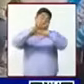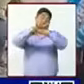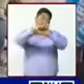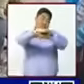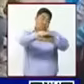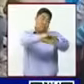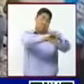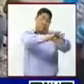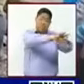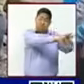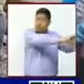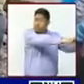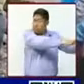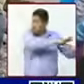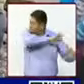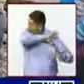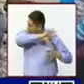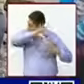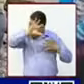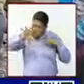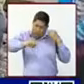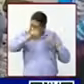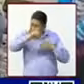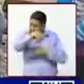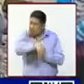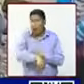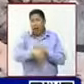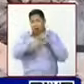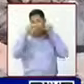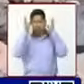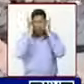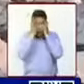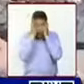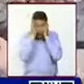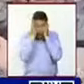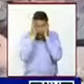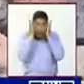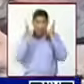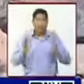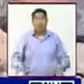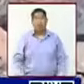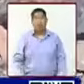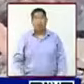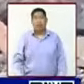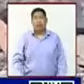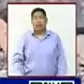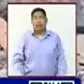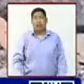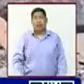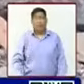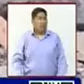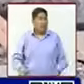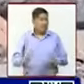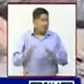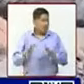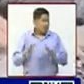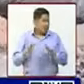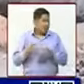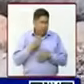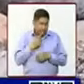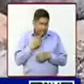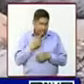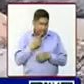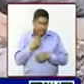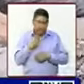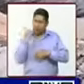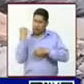todo este desastre natural esa noche nomás ha pasado. Pasaban camiones, sacábamos nuestros productos allá adentro